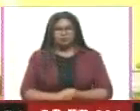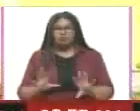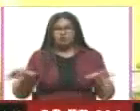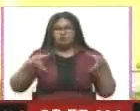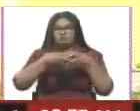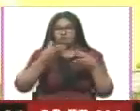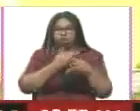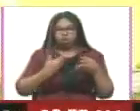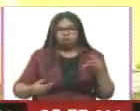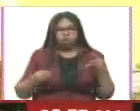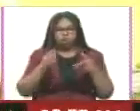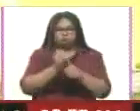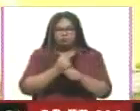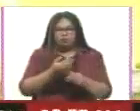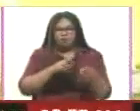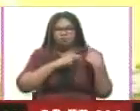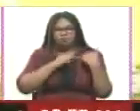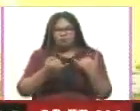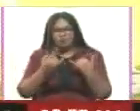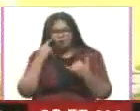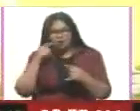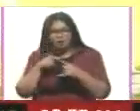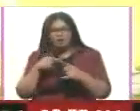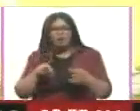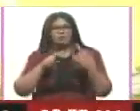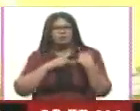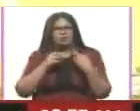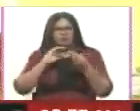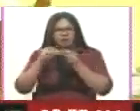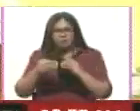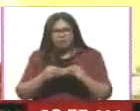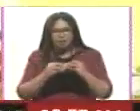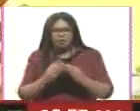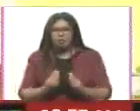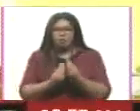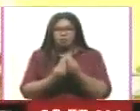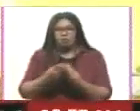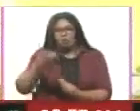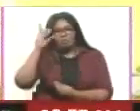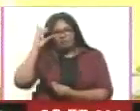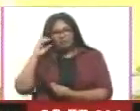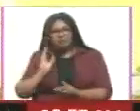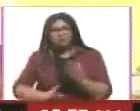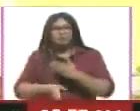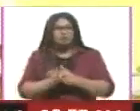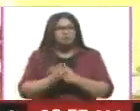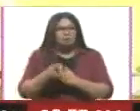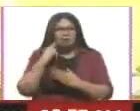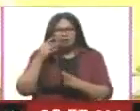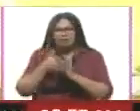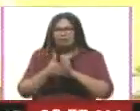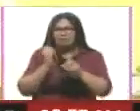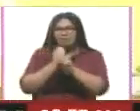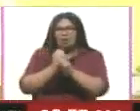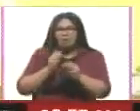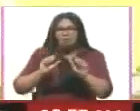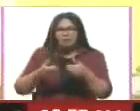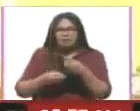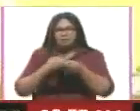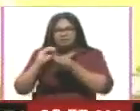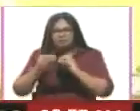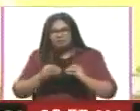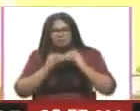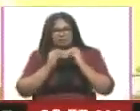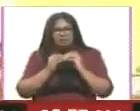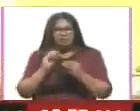Recuperación de la UCV, la dirige nuestra vicepresidenta Delcy Rodríguez, y ella conformó 4 equipos de trabajo. Entre esos está la